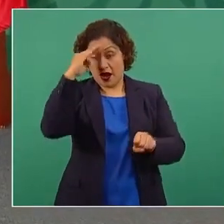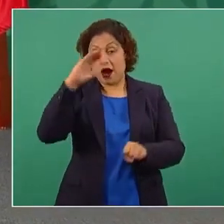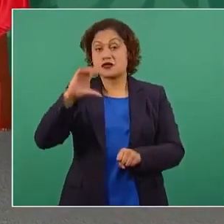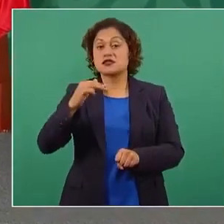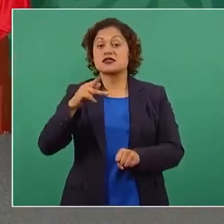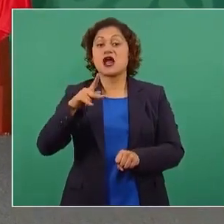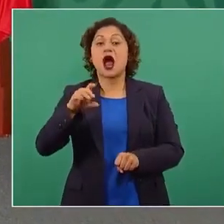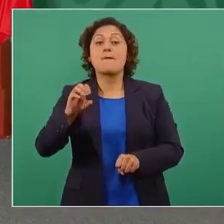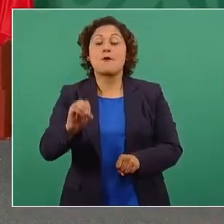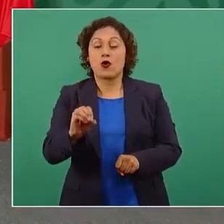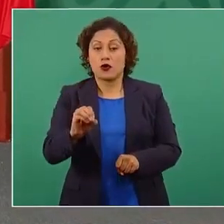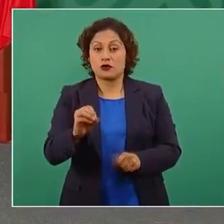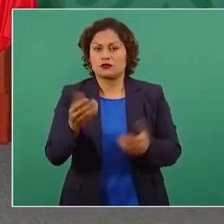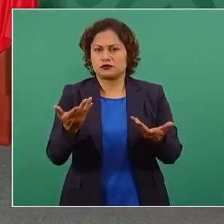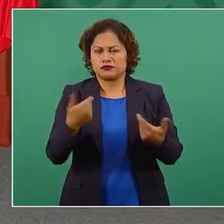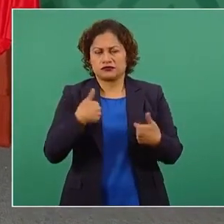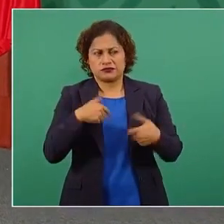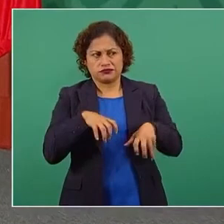al mismo tiempo